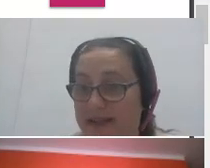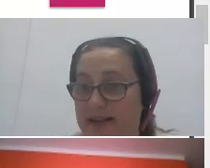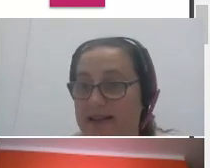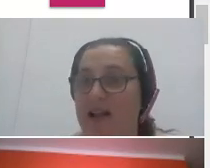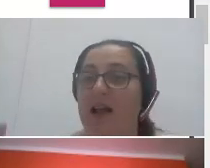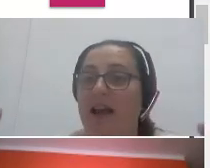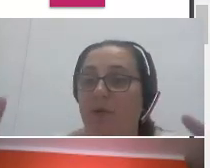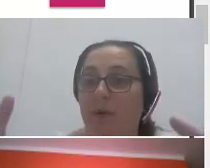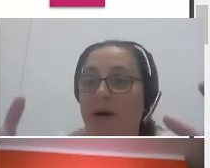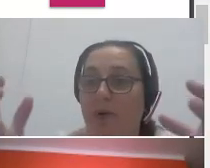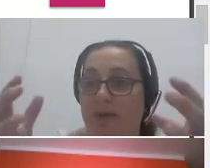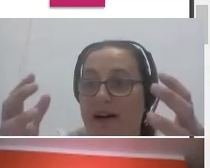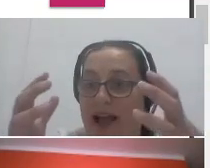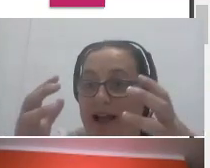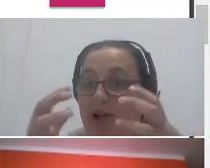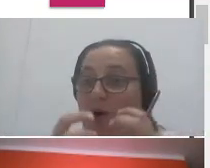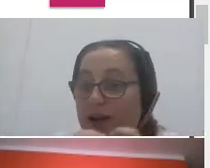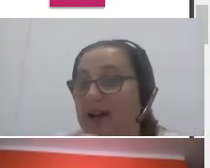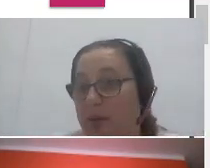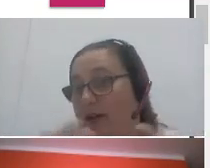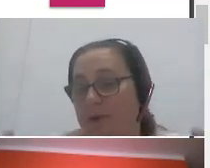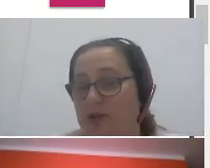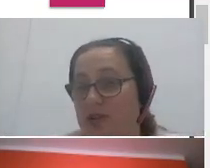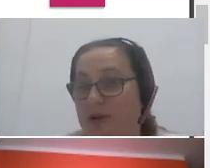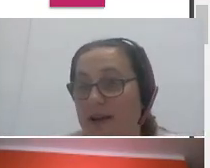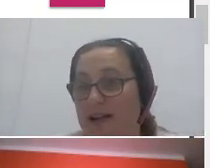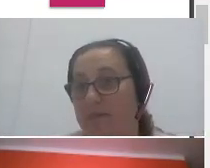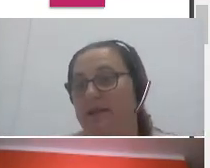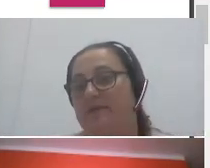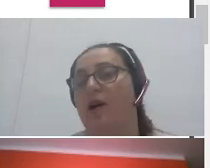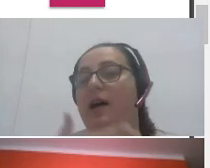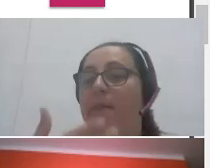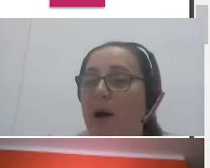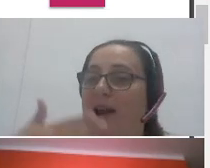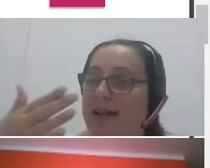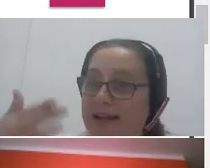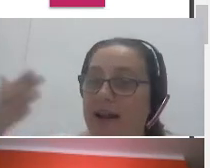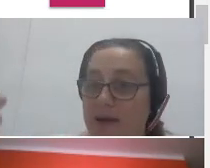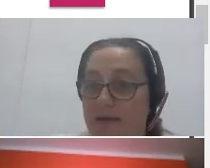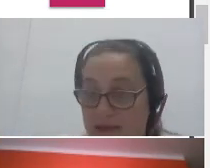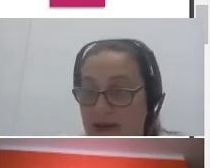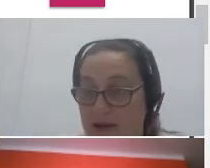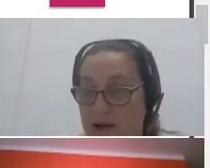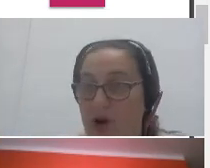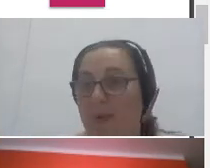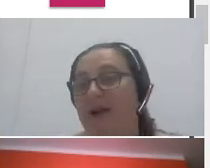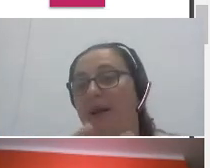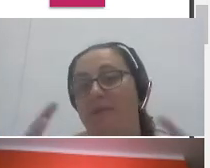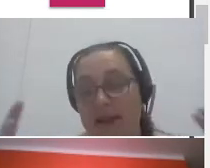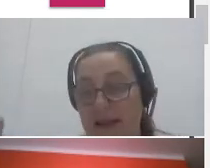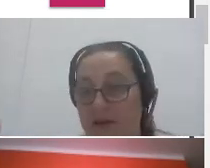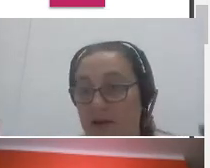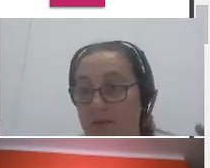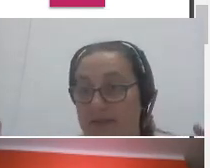para adaptarse, el cuerpo va a volver a encoger. Por ejemplo, si yo bajara de peso paulatinamente, nos va a